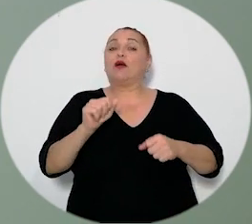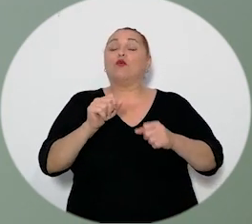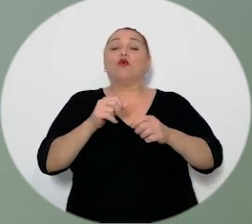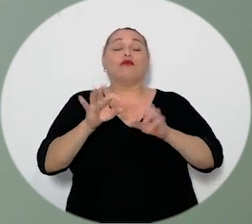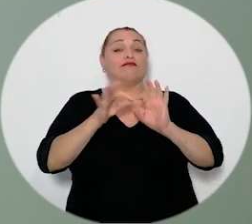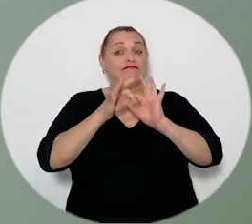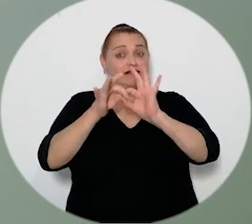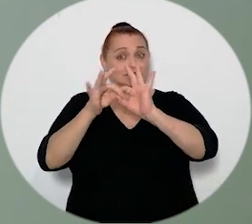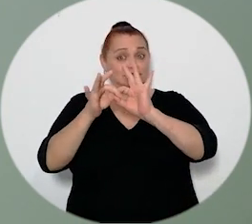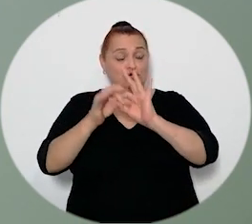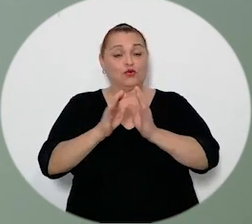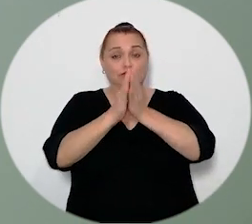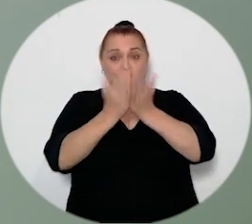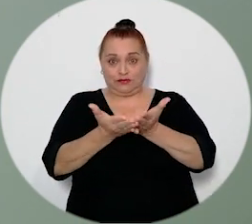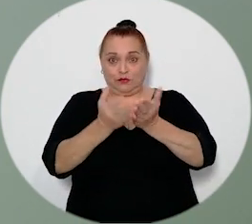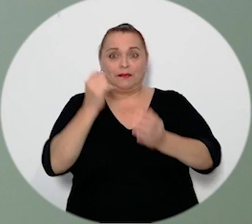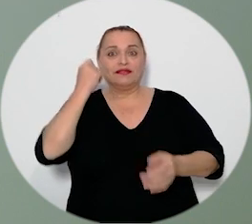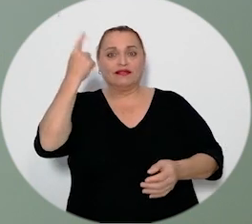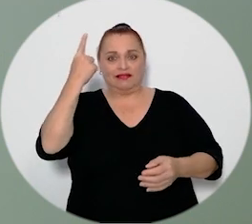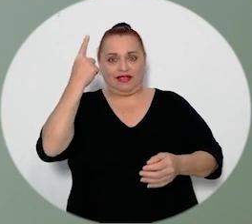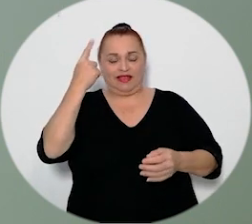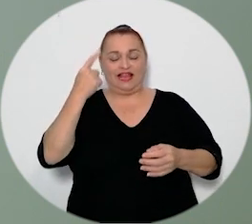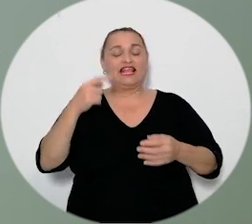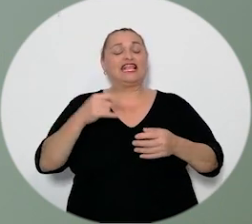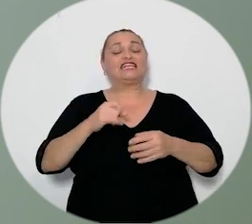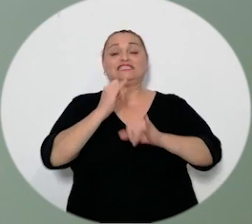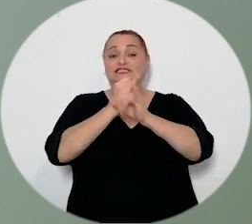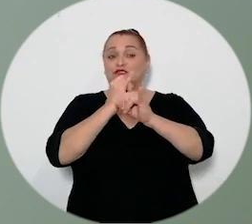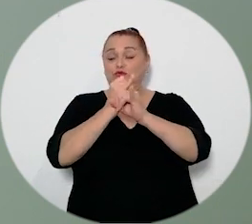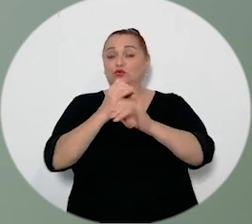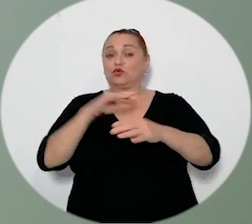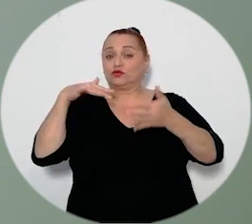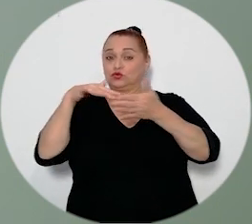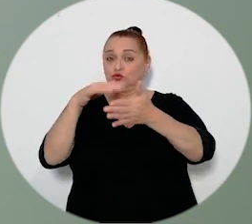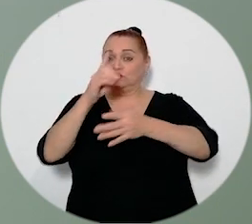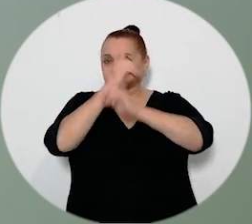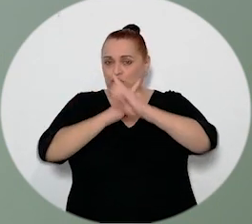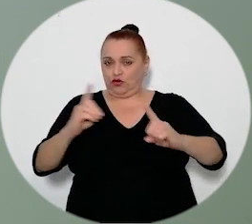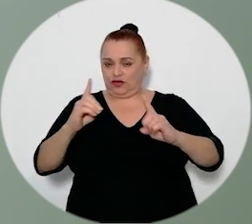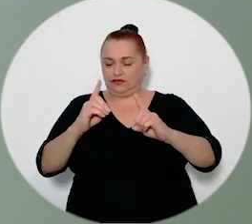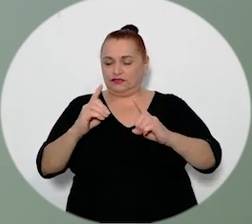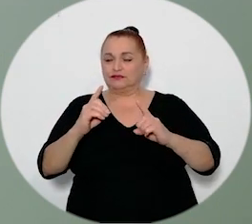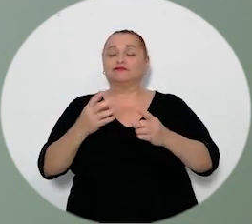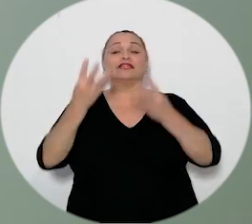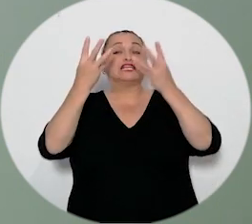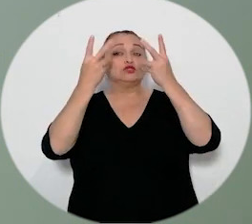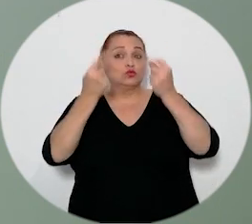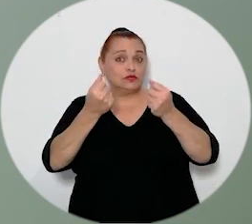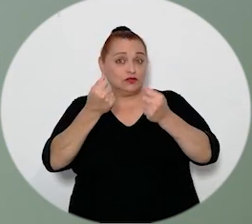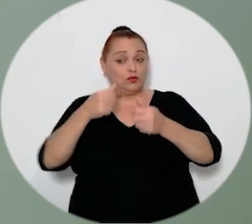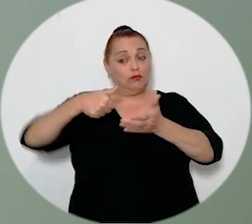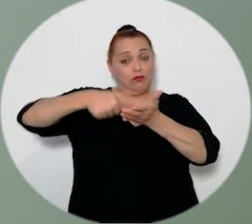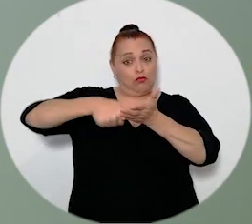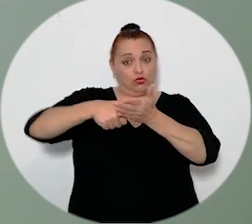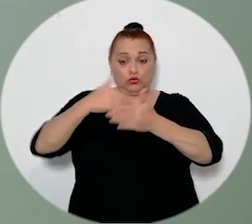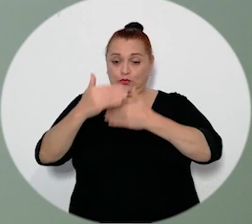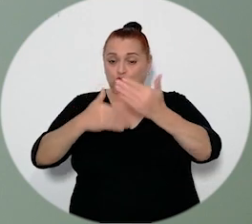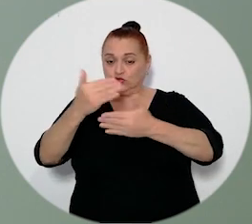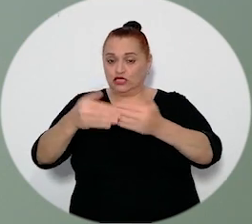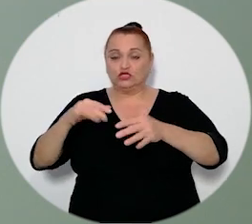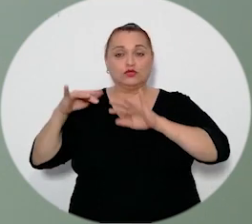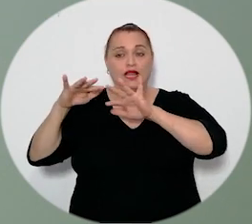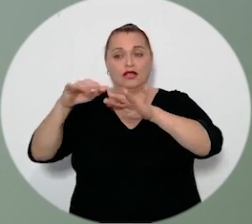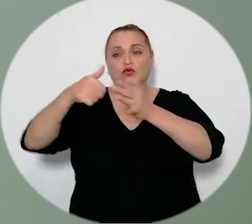Entender, del Instituto de Formación y Estudios en Democracia, que trata acerca del escrutinio de los votos en los procesos electorales